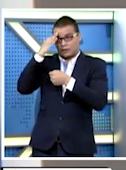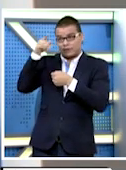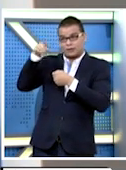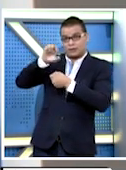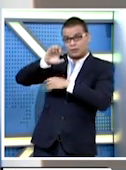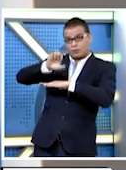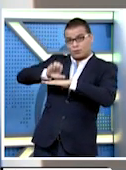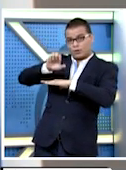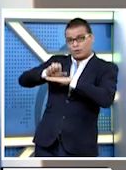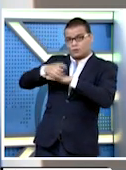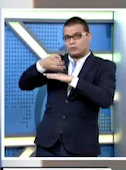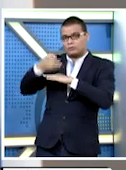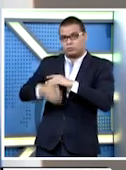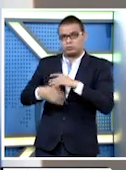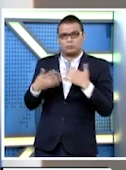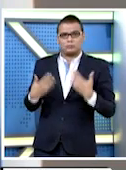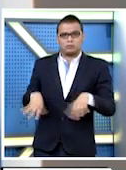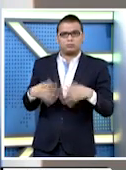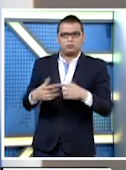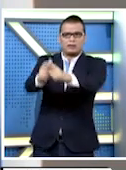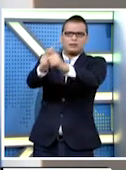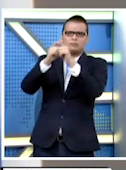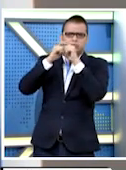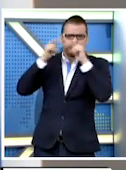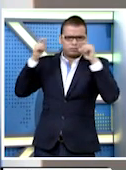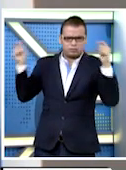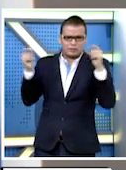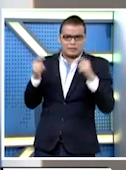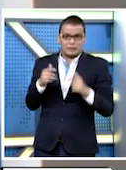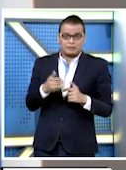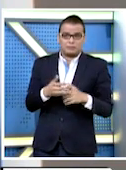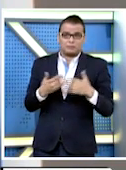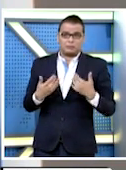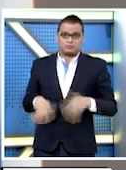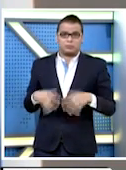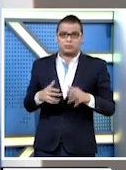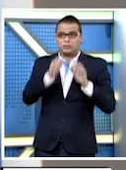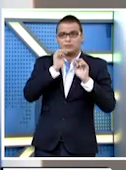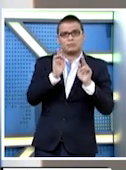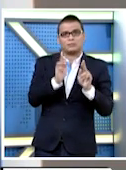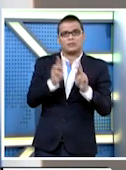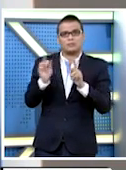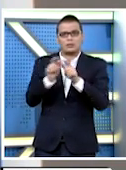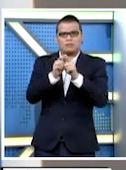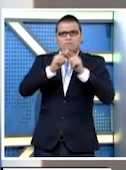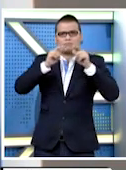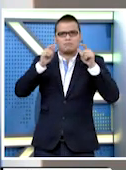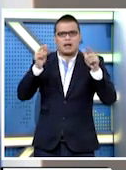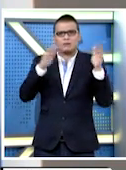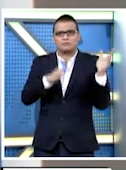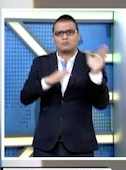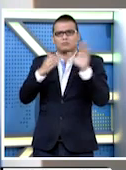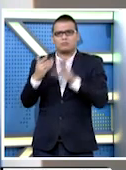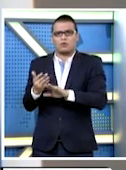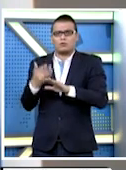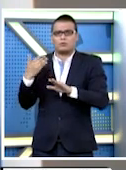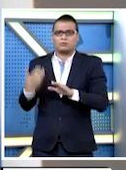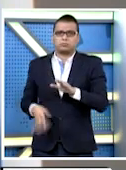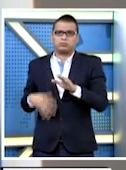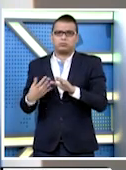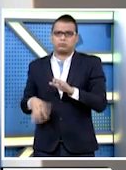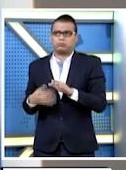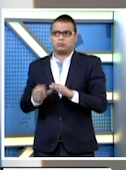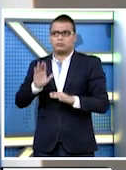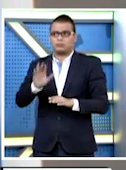la enfermedad se desdobló de una forma no apropiada, los muertos se cuentan por miles y en la medida en que esta frontera